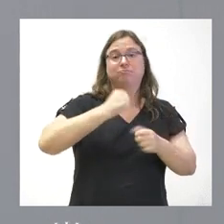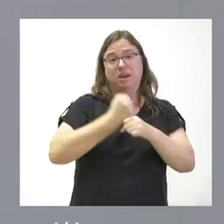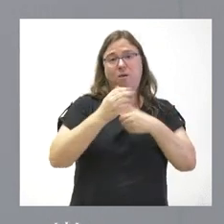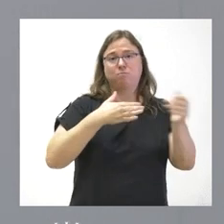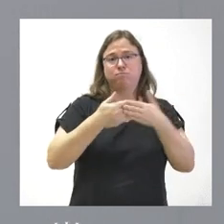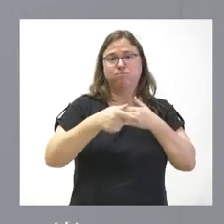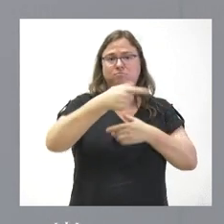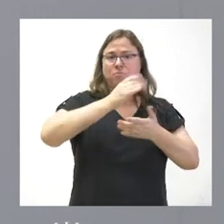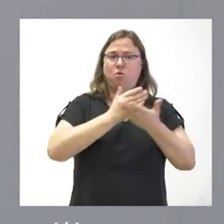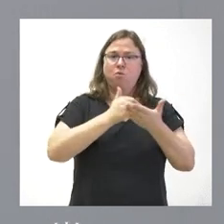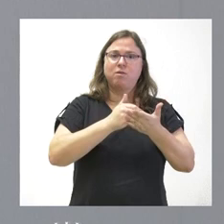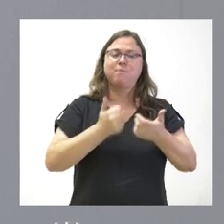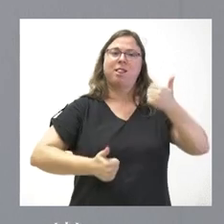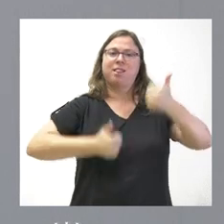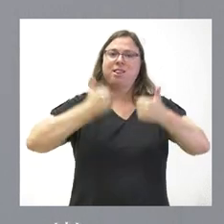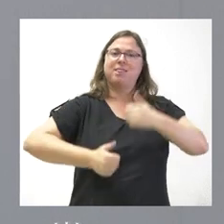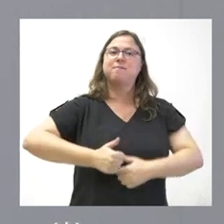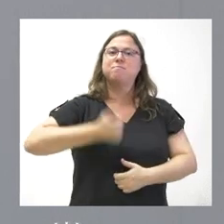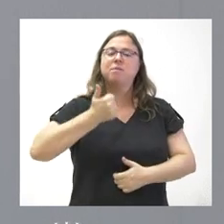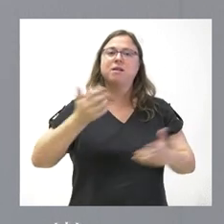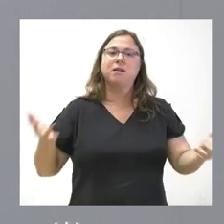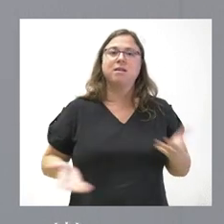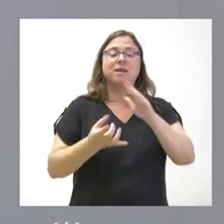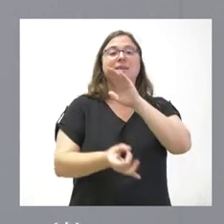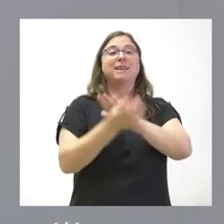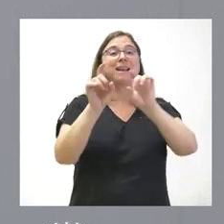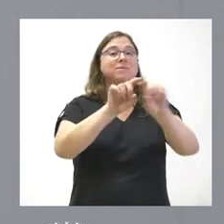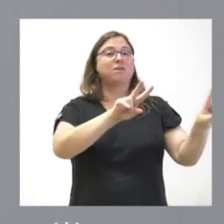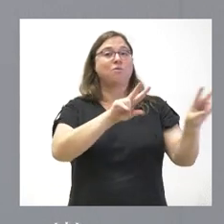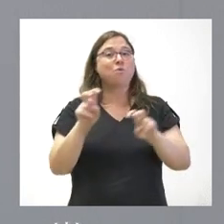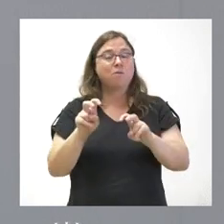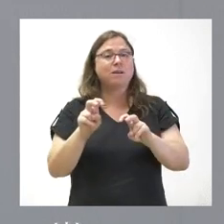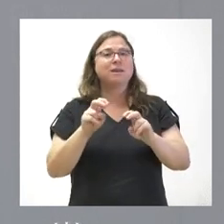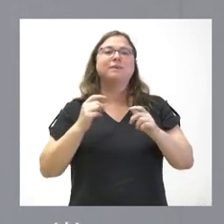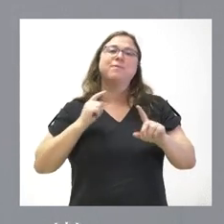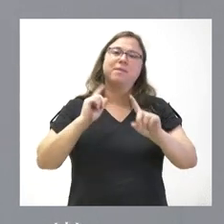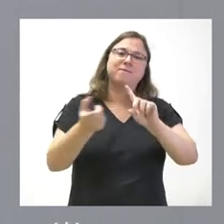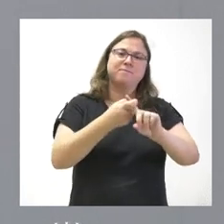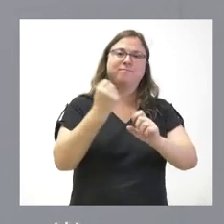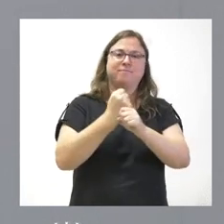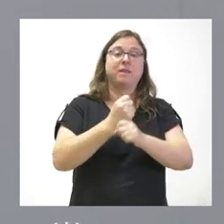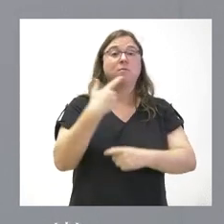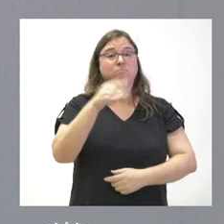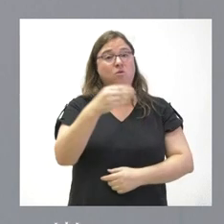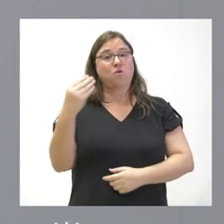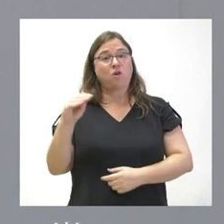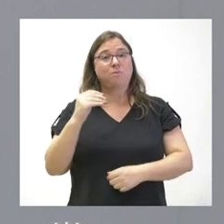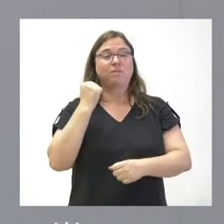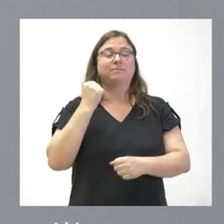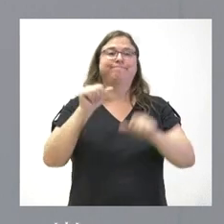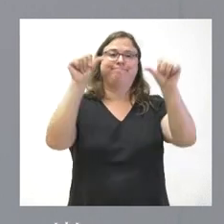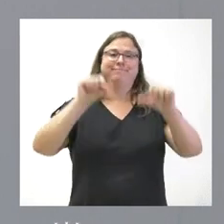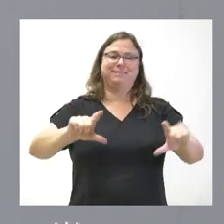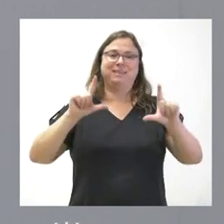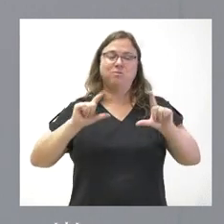su competitividad fomentar la creación de nuevas empresas que faciliten la inserción laboral de numerosos jóvenes titulados las